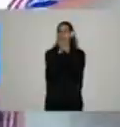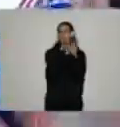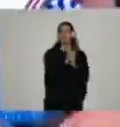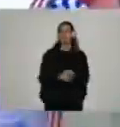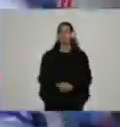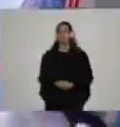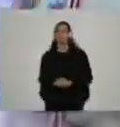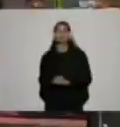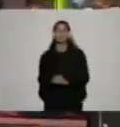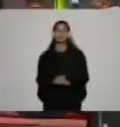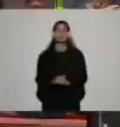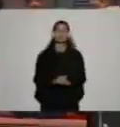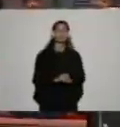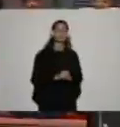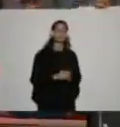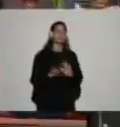Televisión.